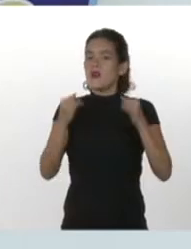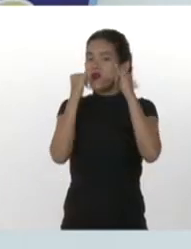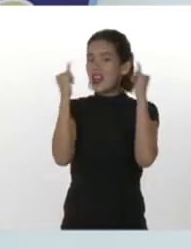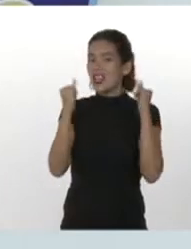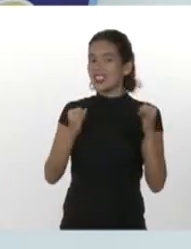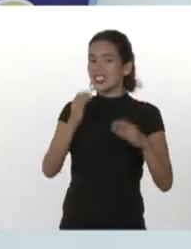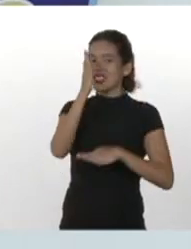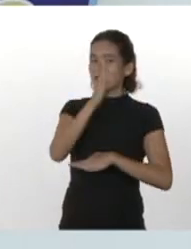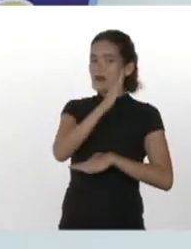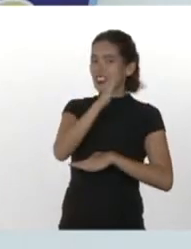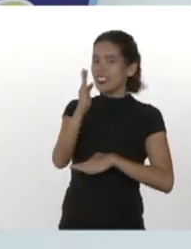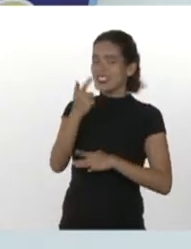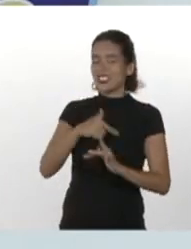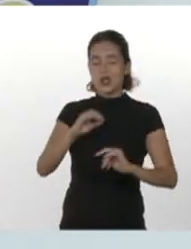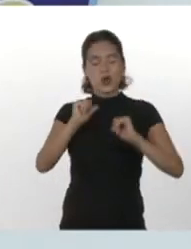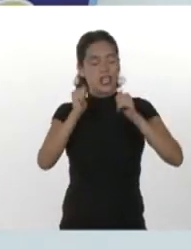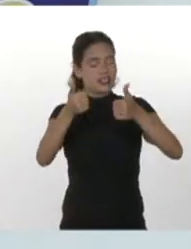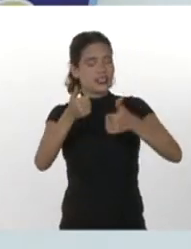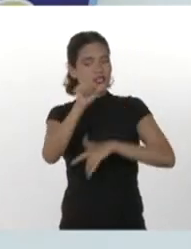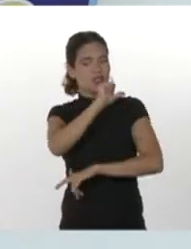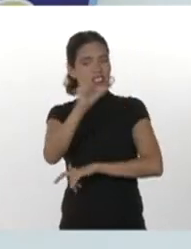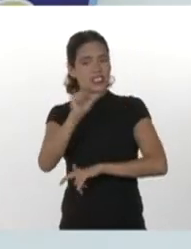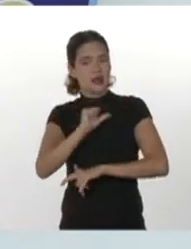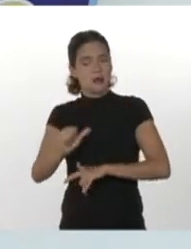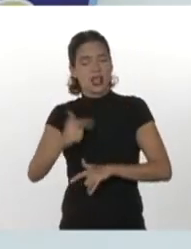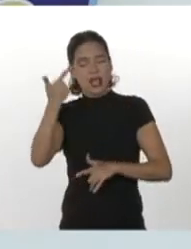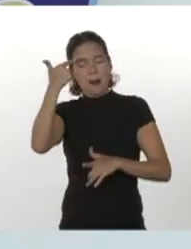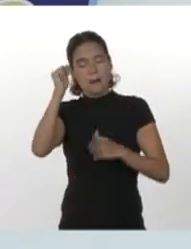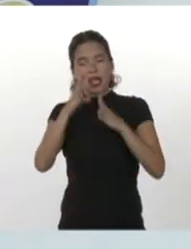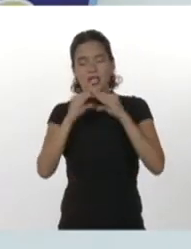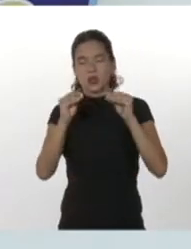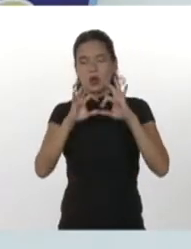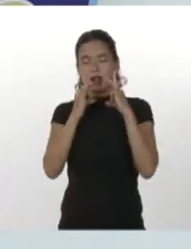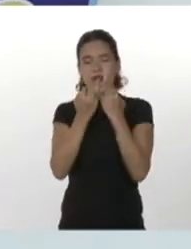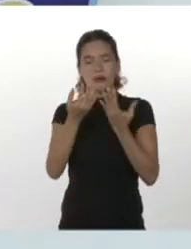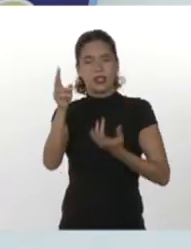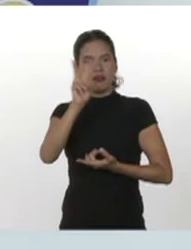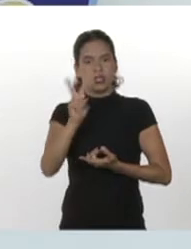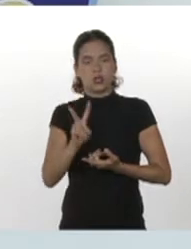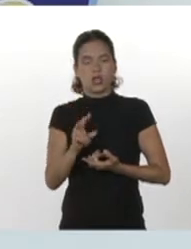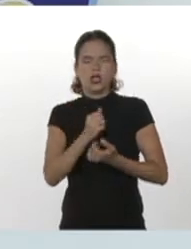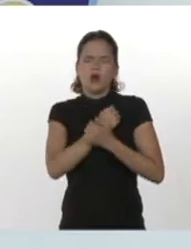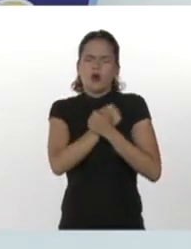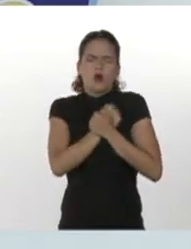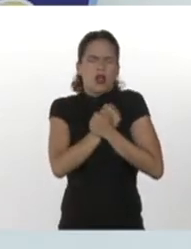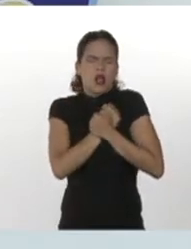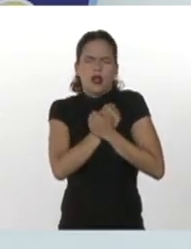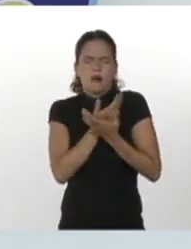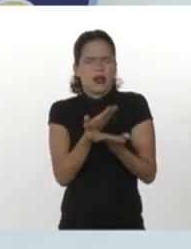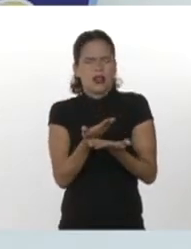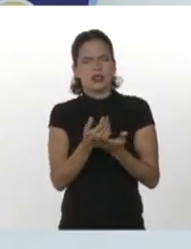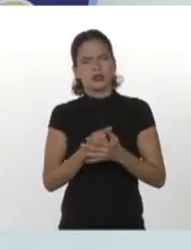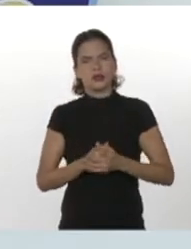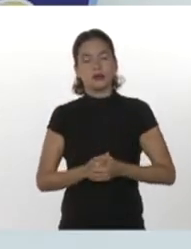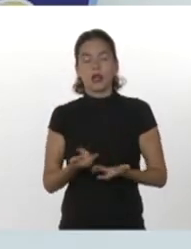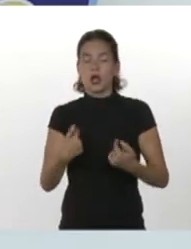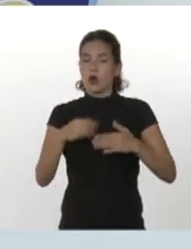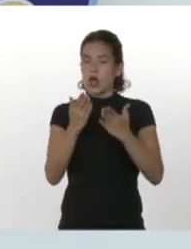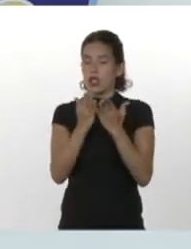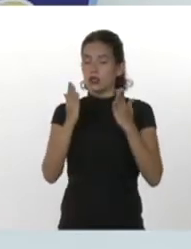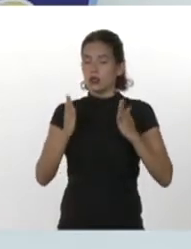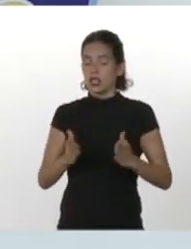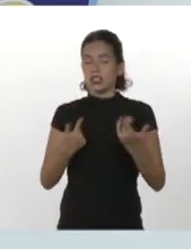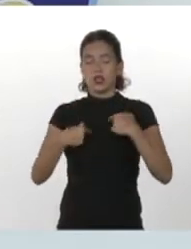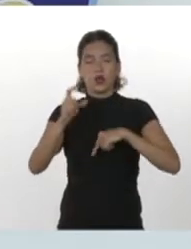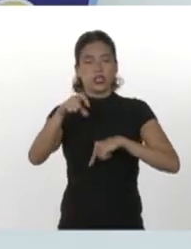Feliz y bendecido inicio de semana para toda la familia venezolana. Un abrazo bien afectuoso para los